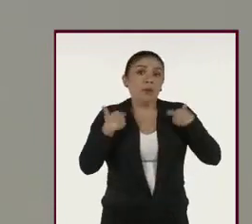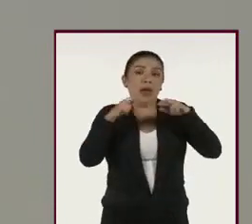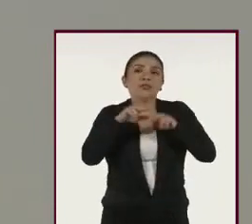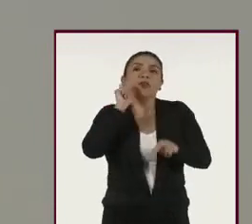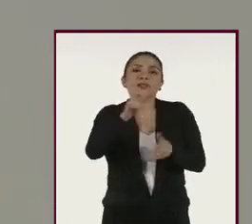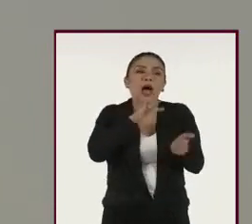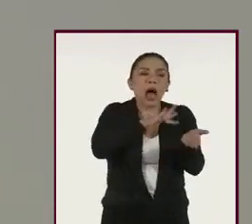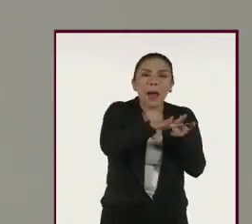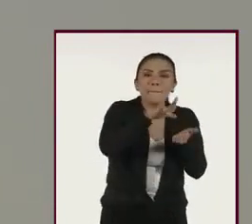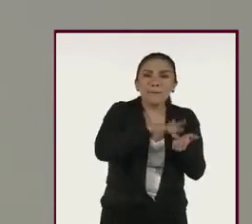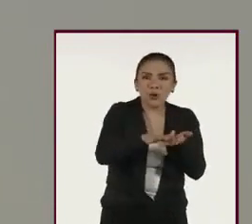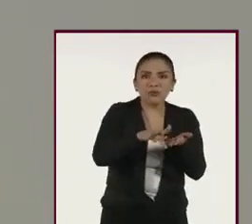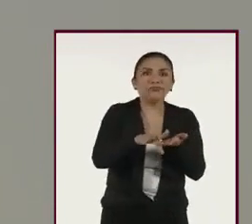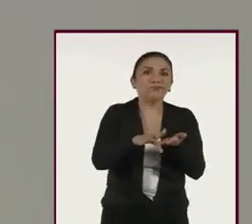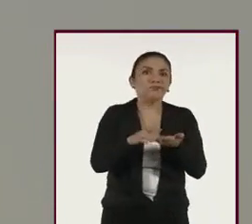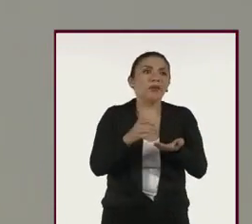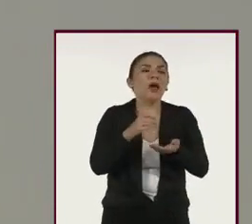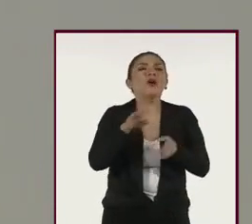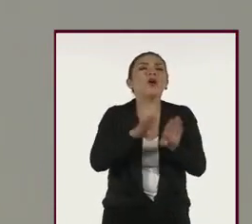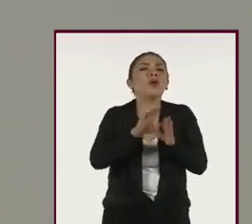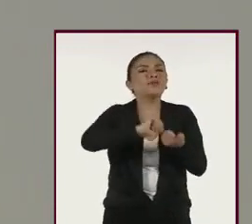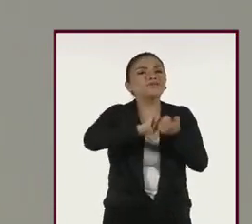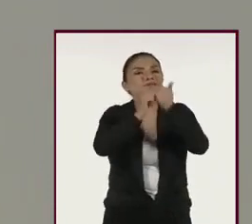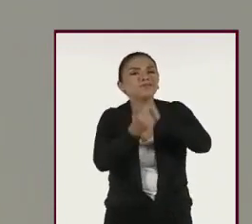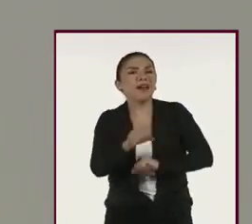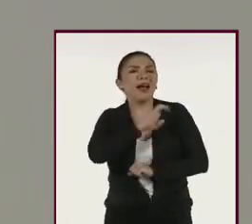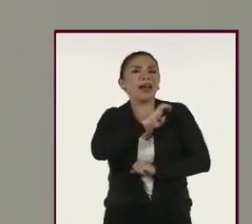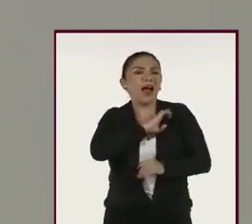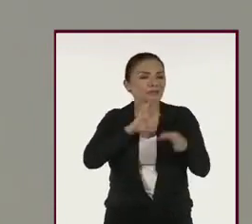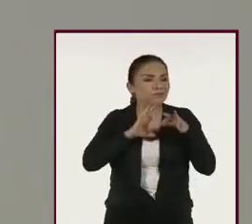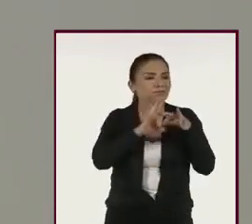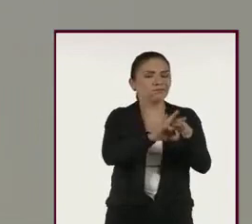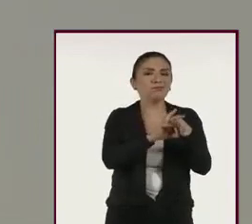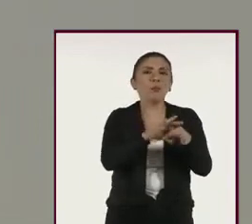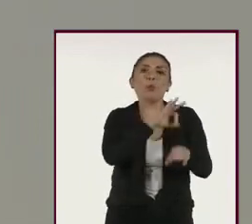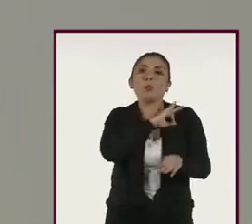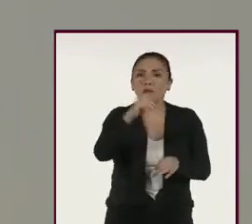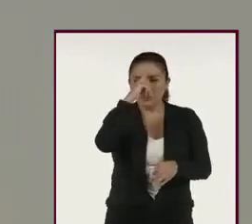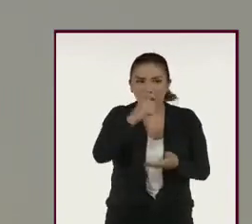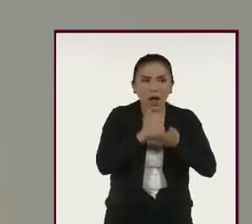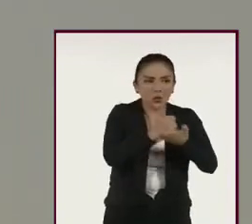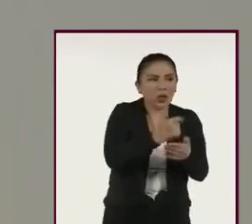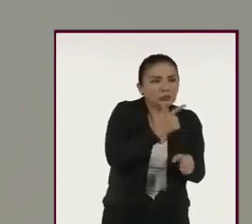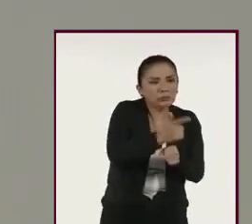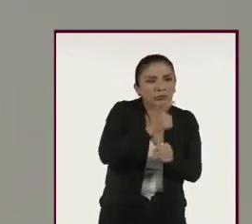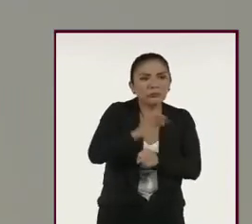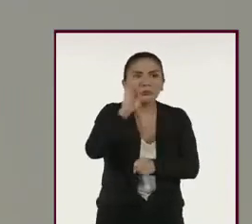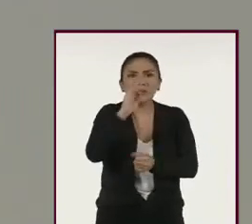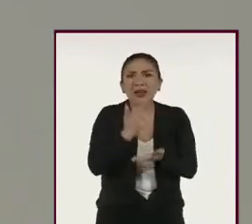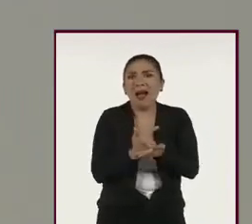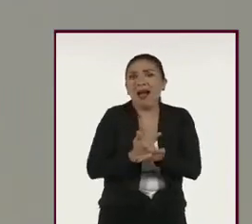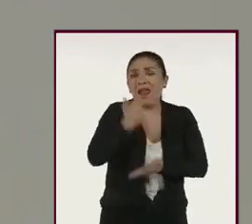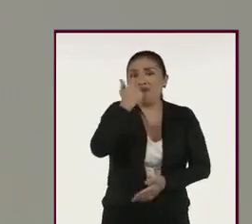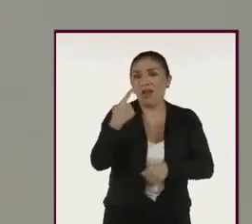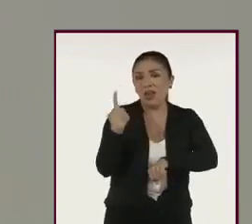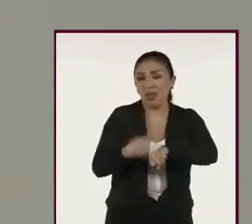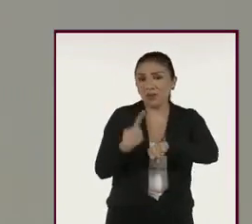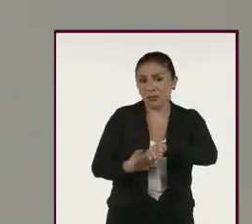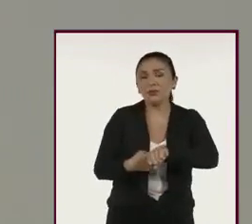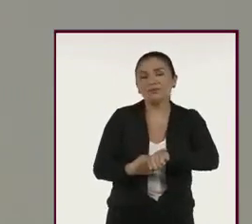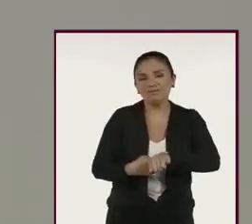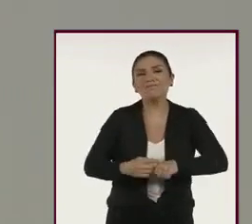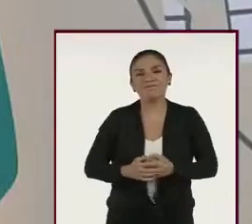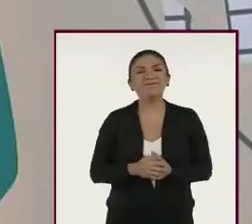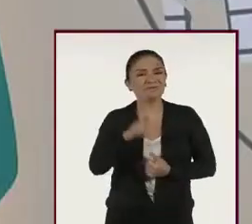una red afectiva adicional y que pueda ayudar también para identificar cuando se llega a agravar el padecimiento. Sin